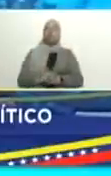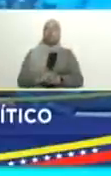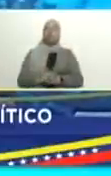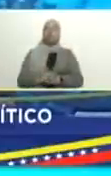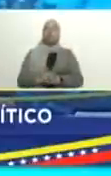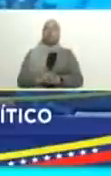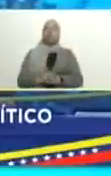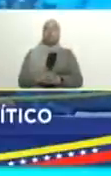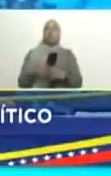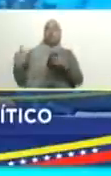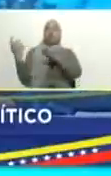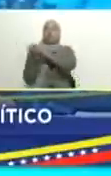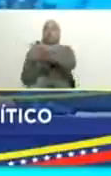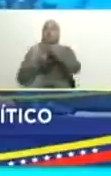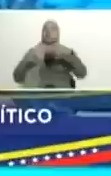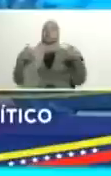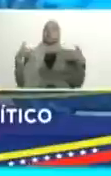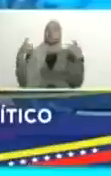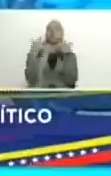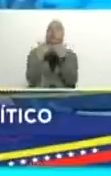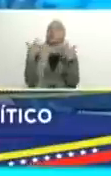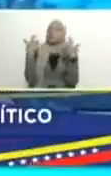Las guarimbas terribles,